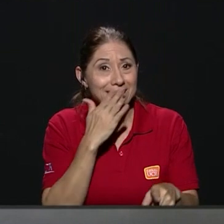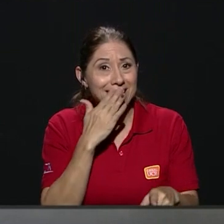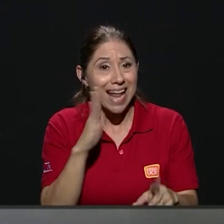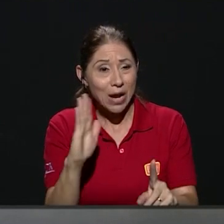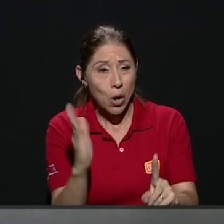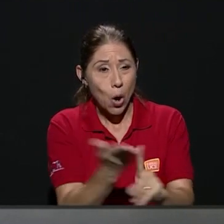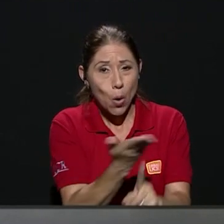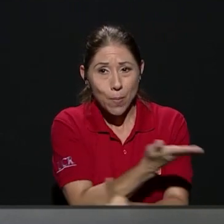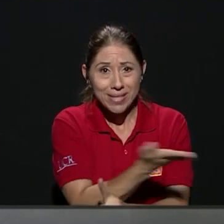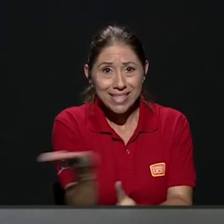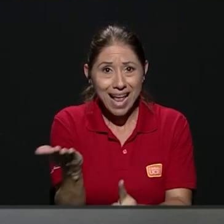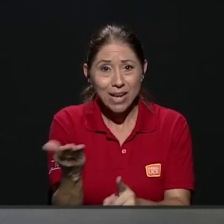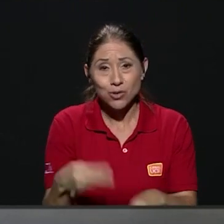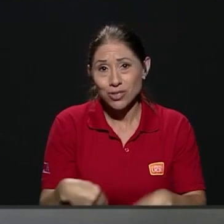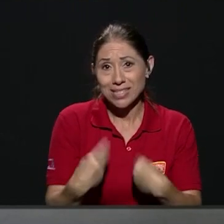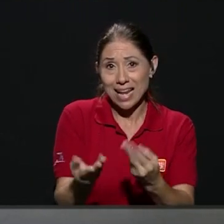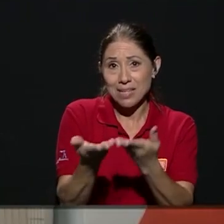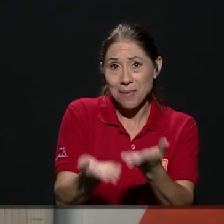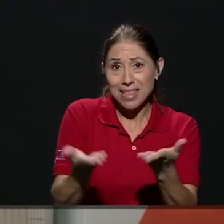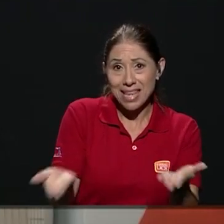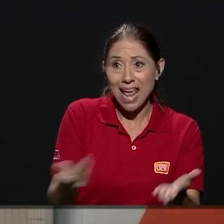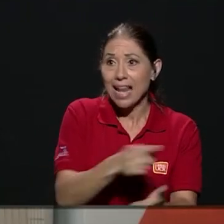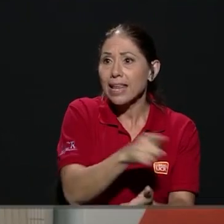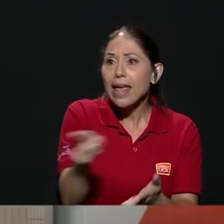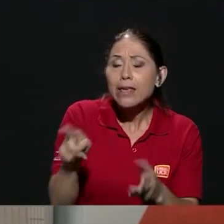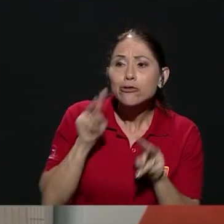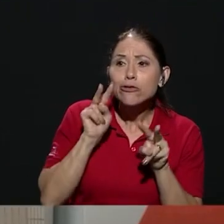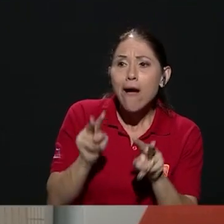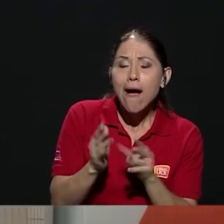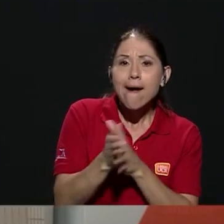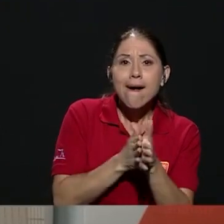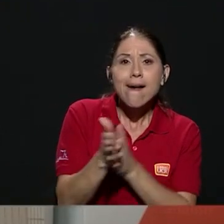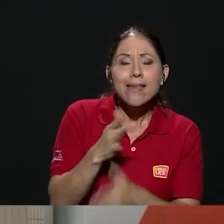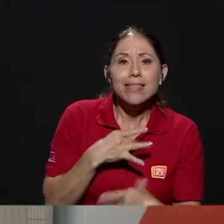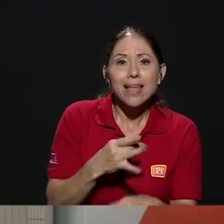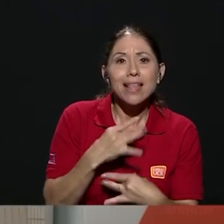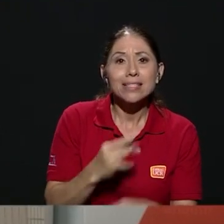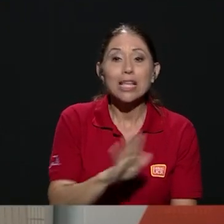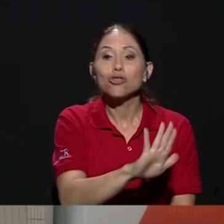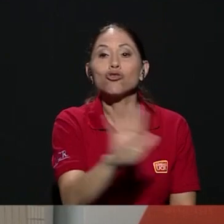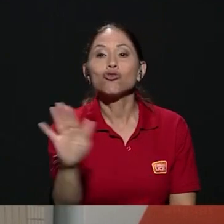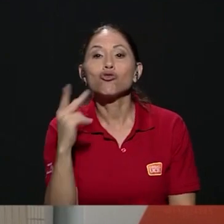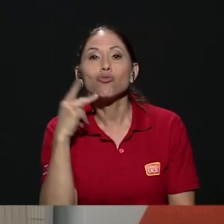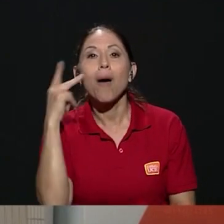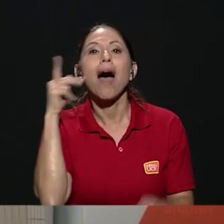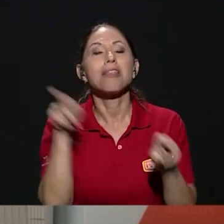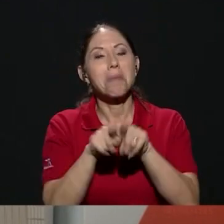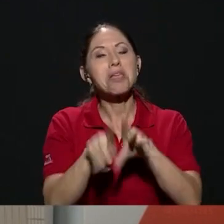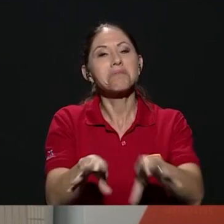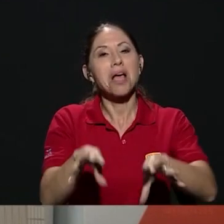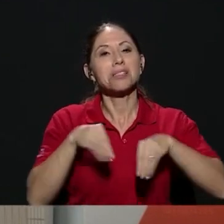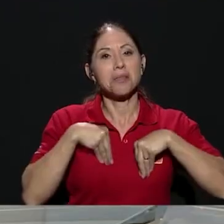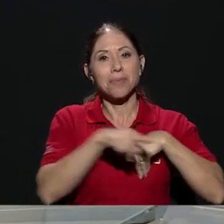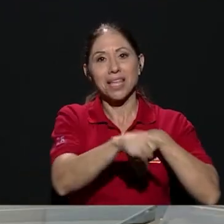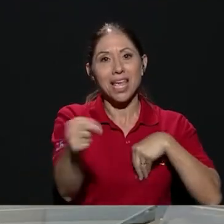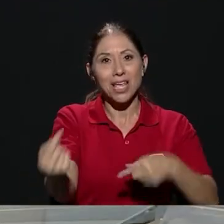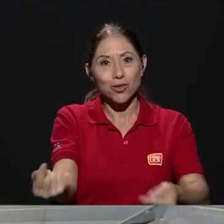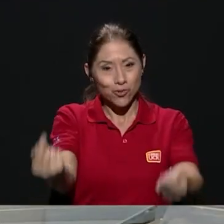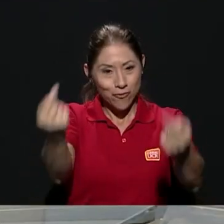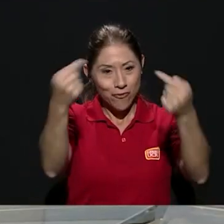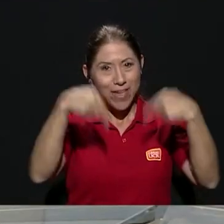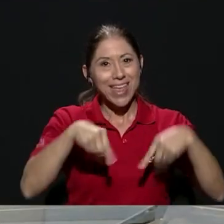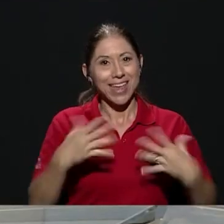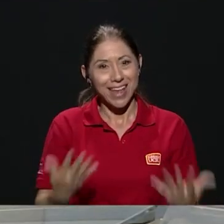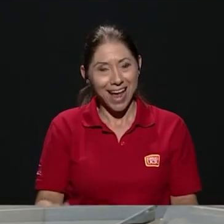muchachos, llevarles material que sea pertinente para ellos, que les interese, que sus papás y mamás también accedan a que ellos vengan a la,